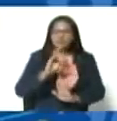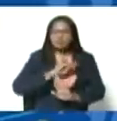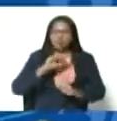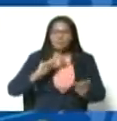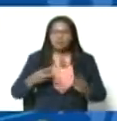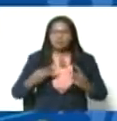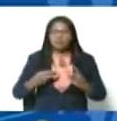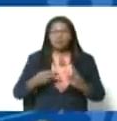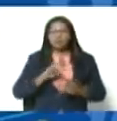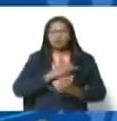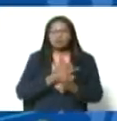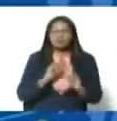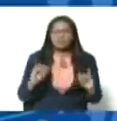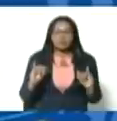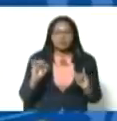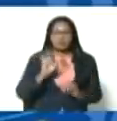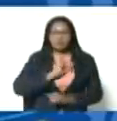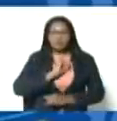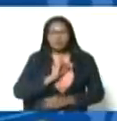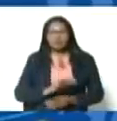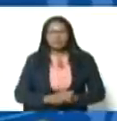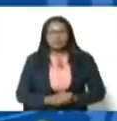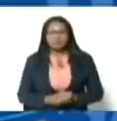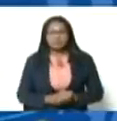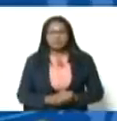totalmente independiente, hacia una Venezuela potencia.